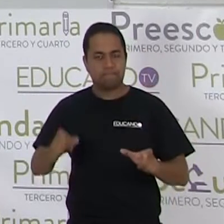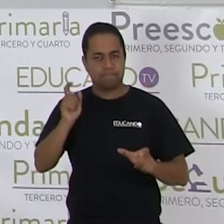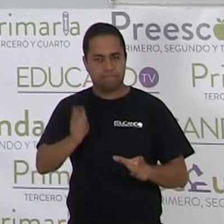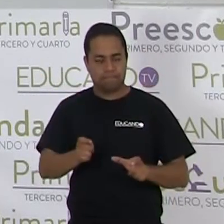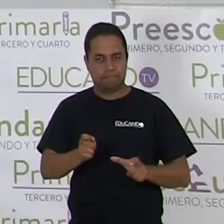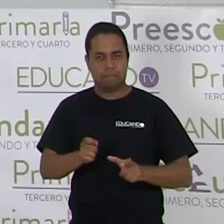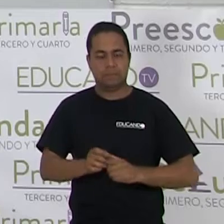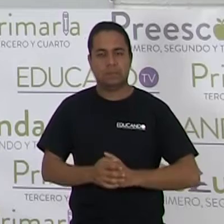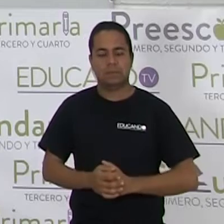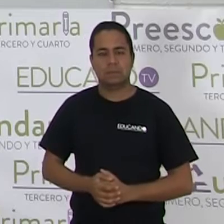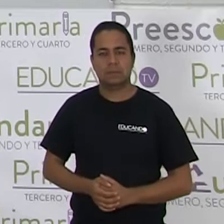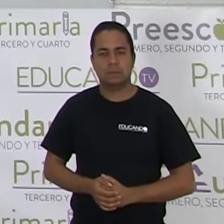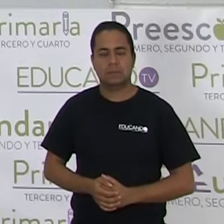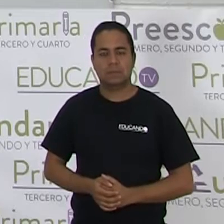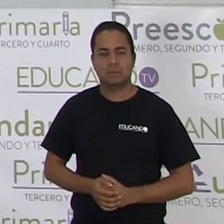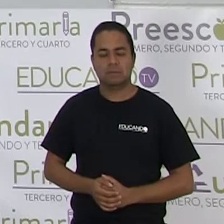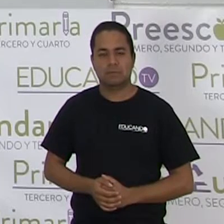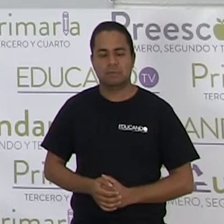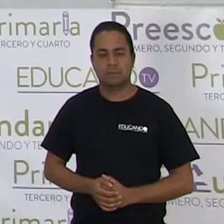van a tener